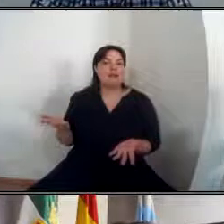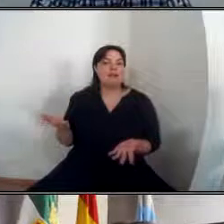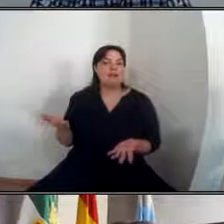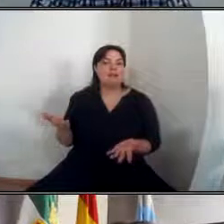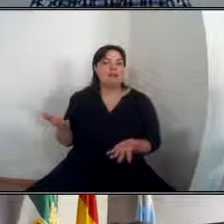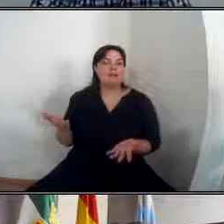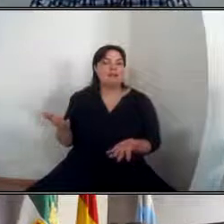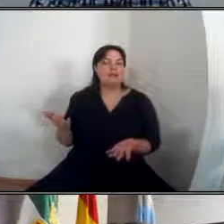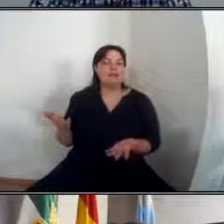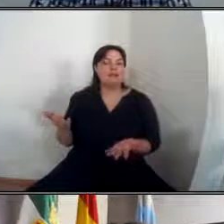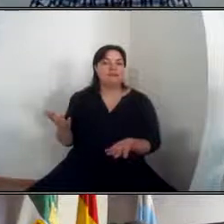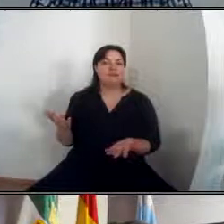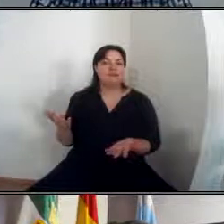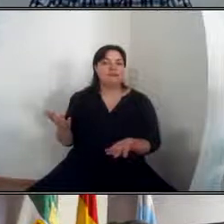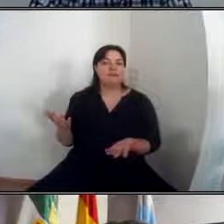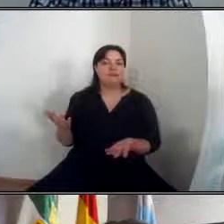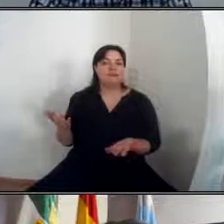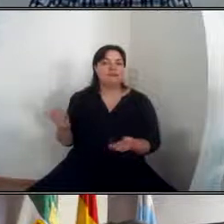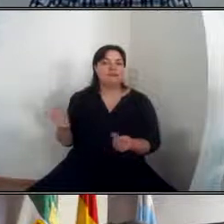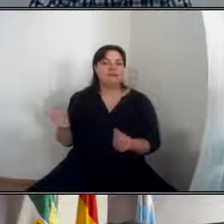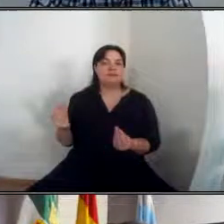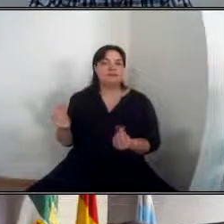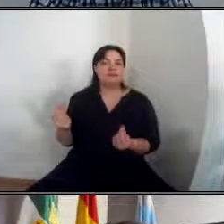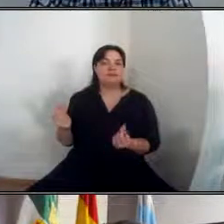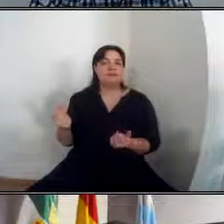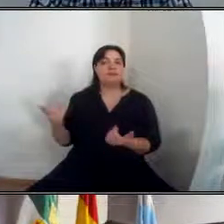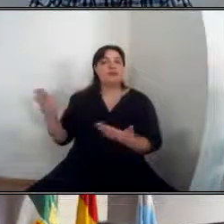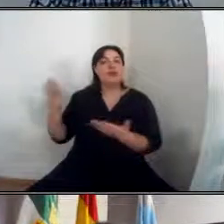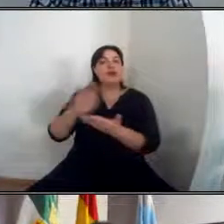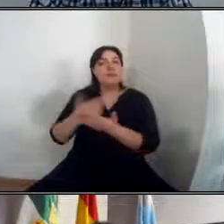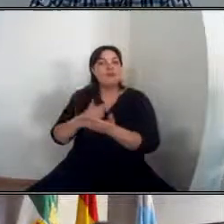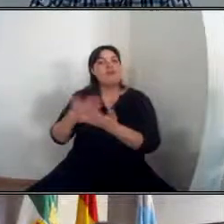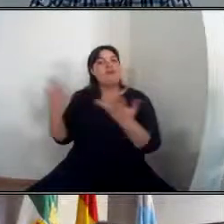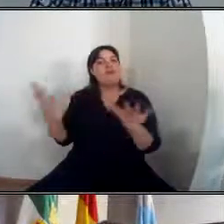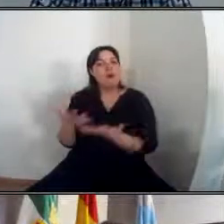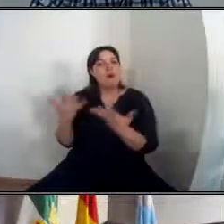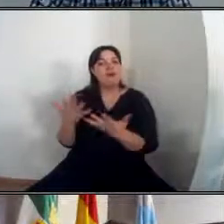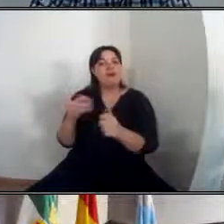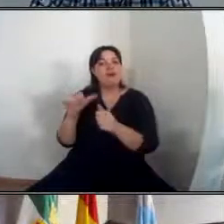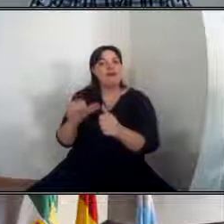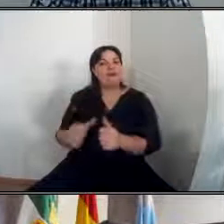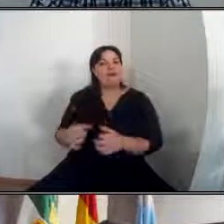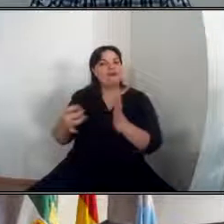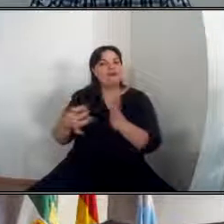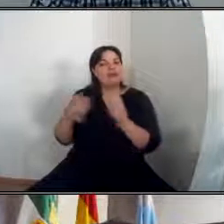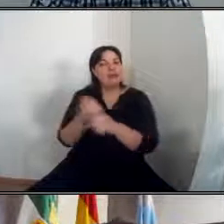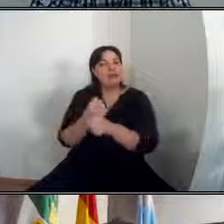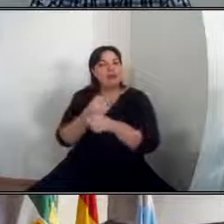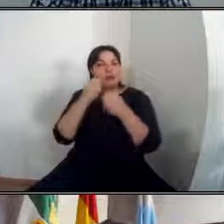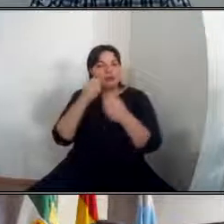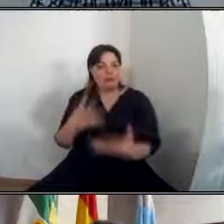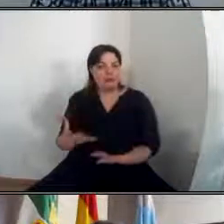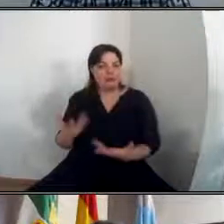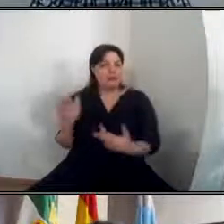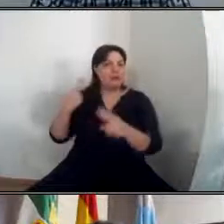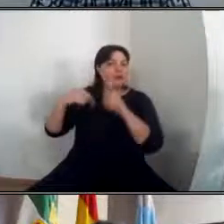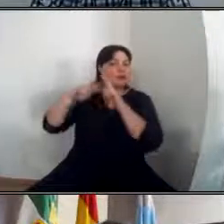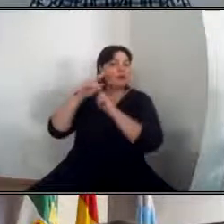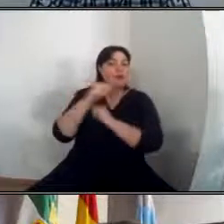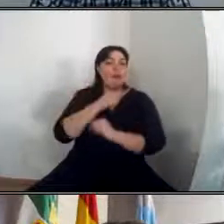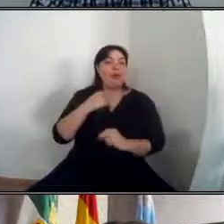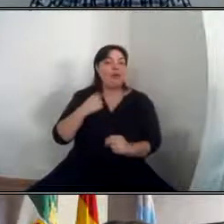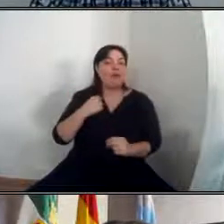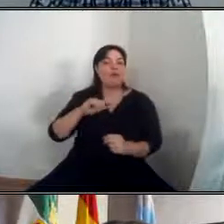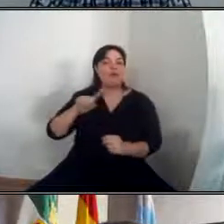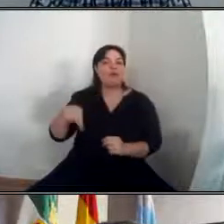poder fomentar esa interlocución, ¿no? Desde la Diputación de Badajoz pusimos